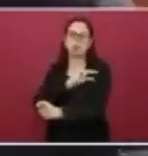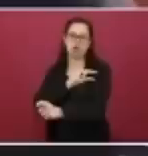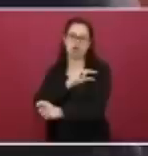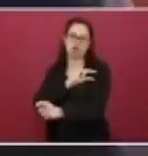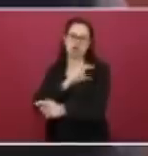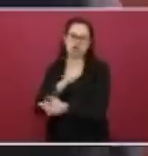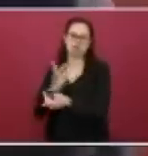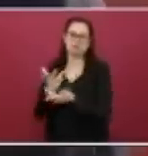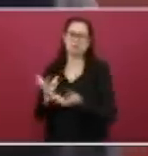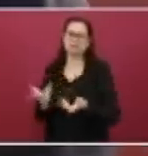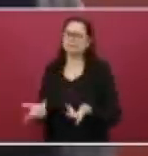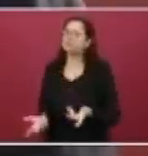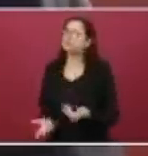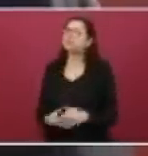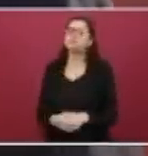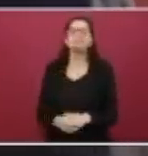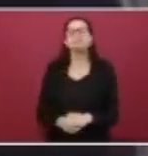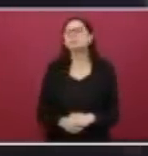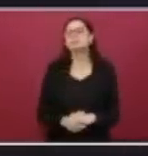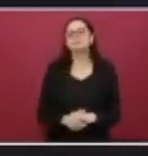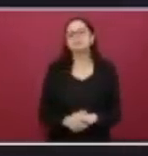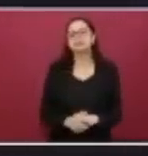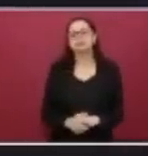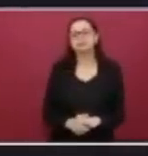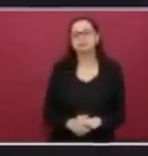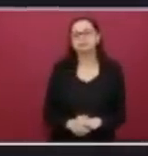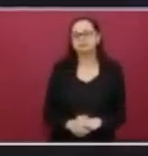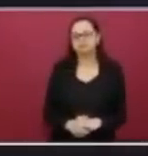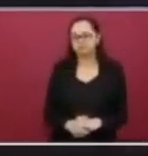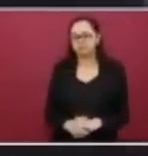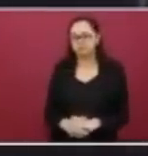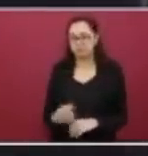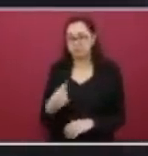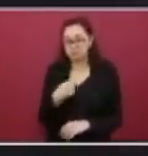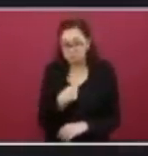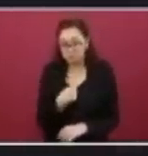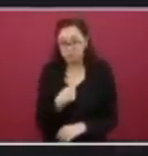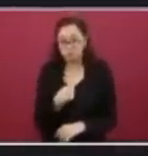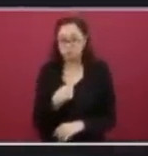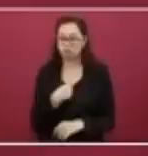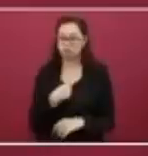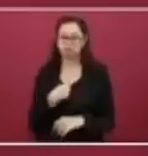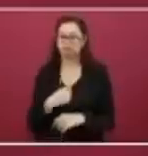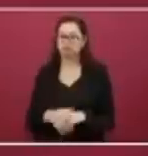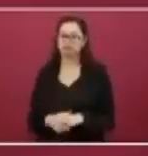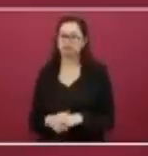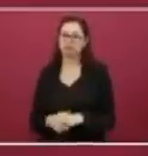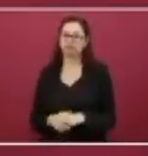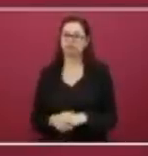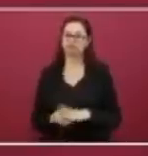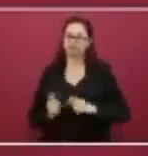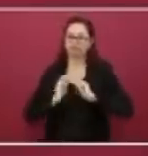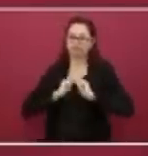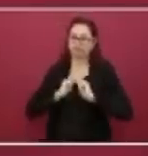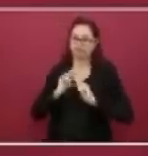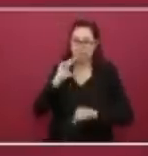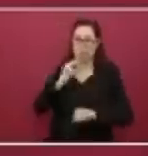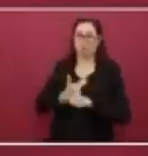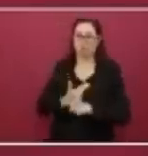entonces yo no voy a y tener de esa responsabilidad